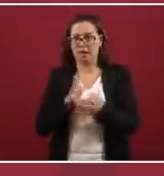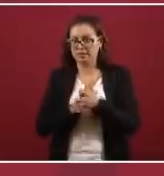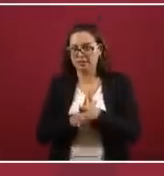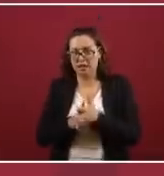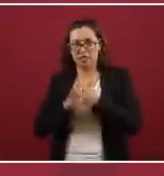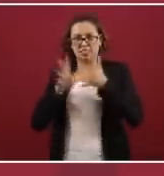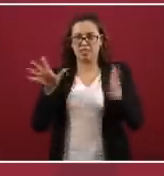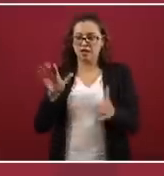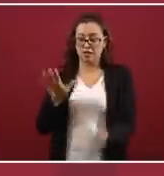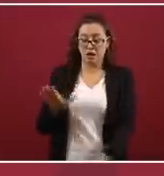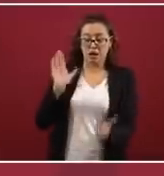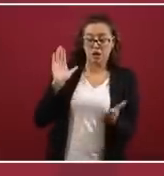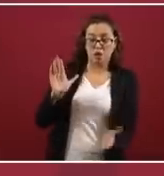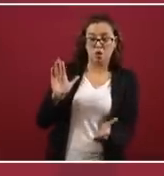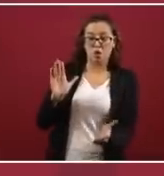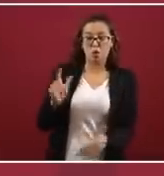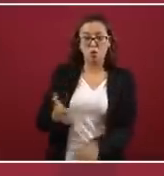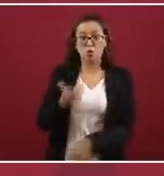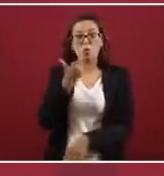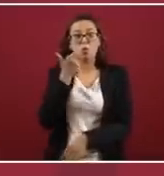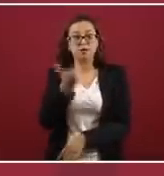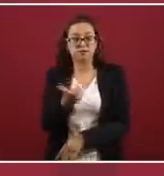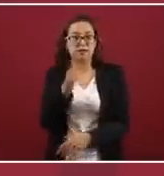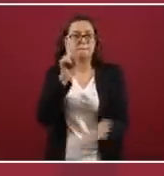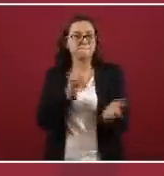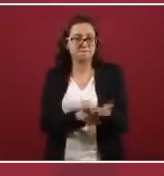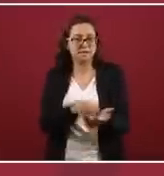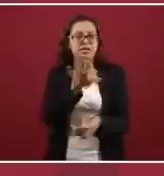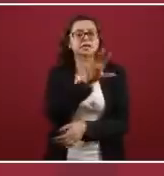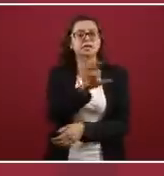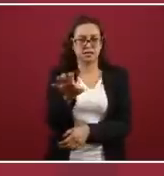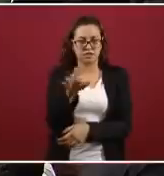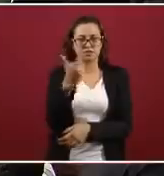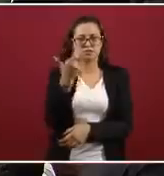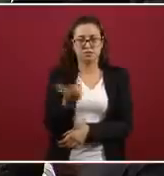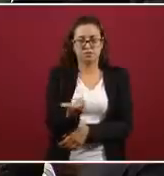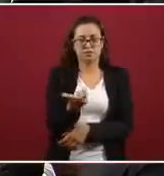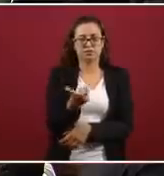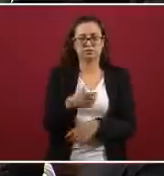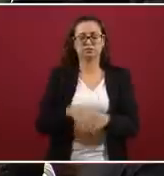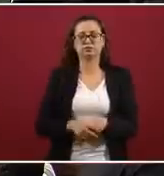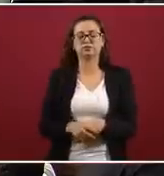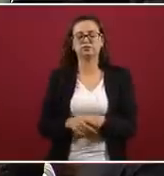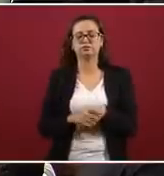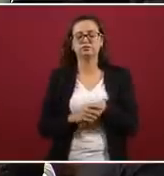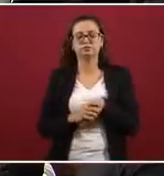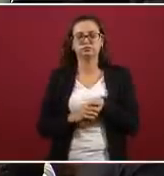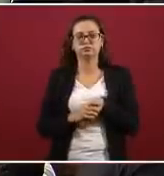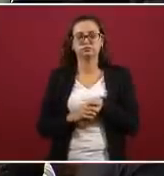hay en el mercado. Y esta medida que está